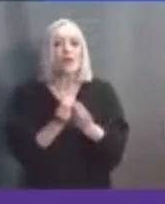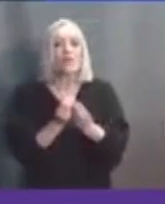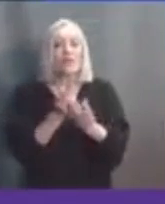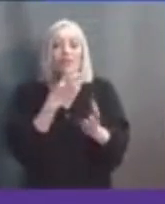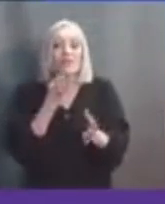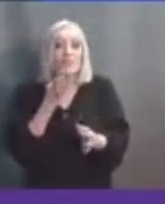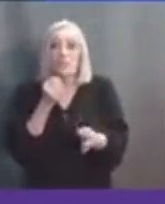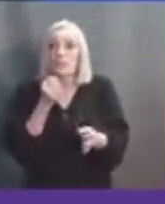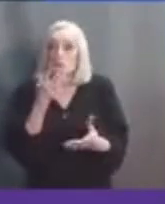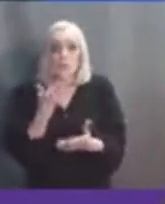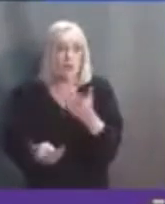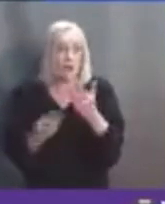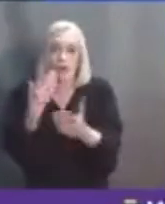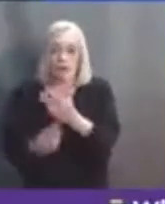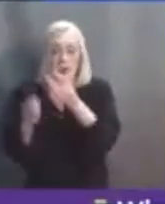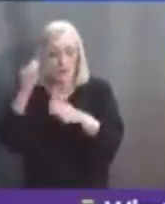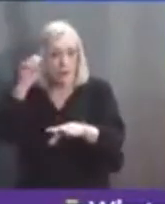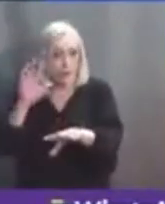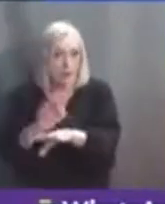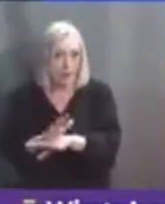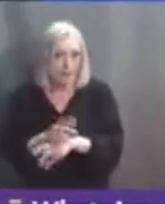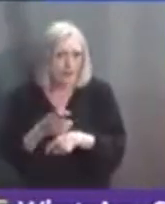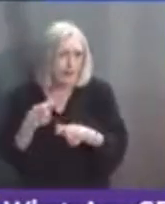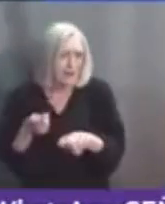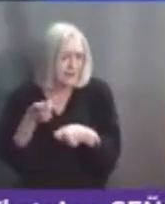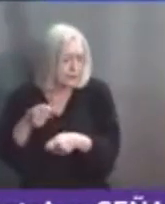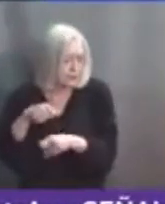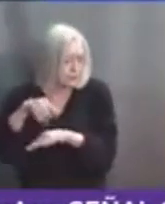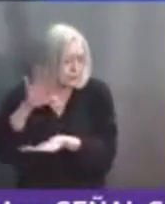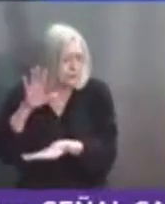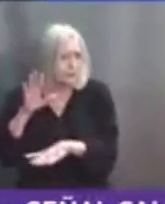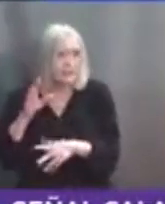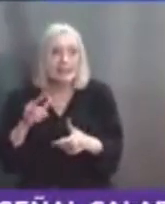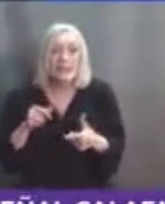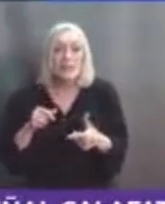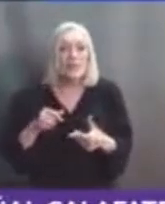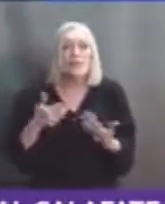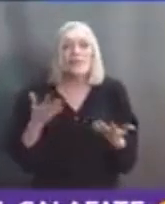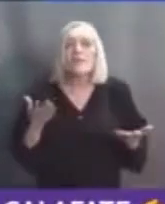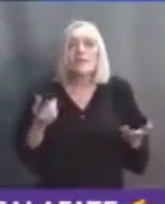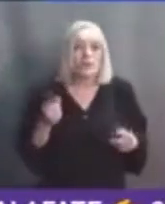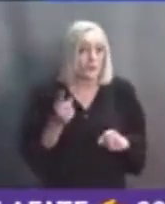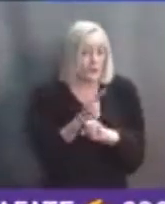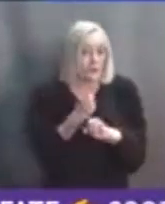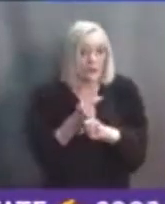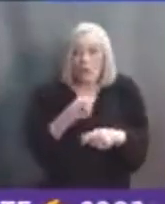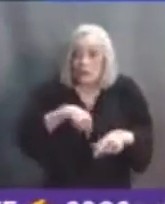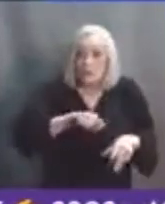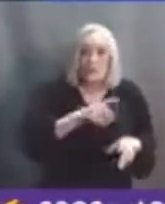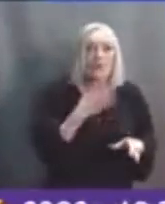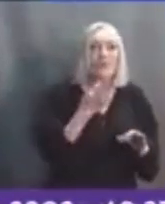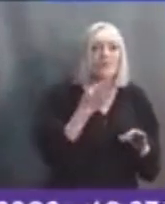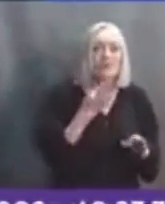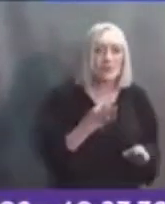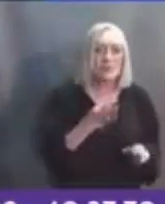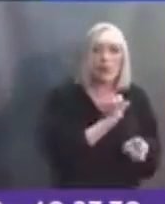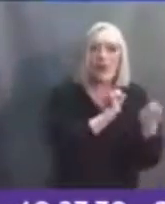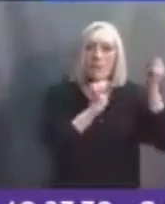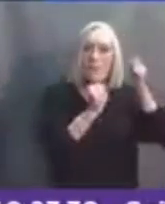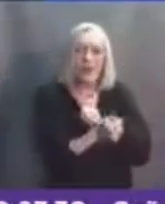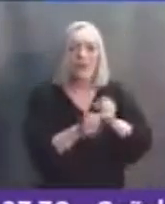equivocadas excesos y abusos nosotros venimos con la decisión de cambiar esa forma de ejercer